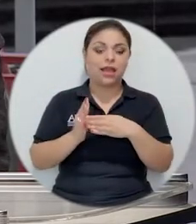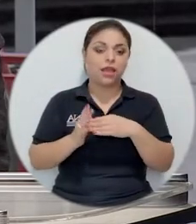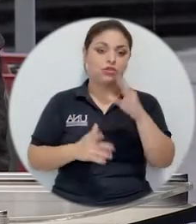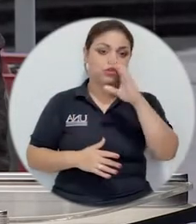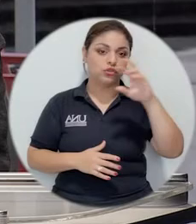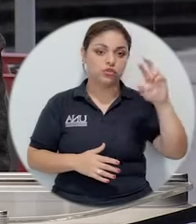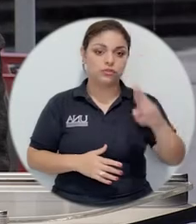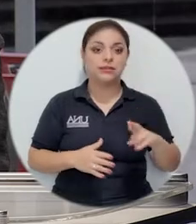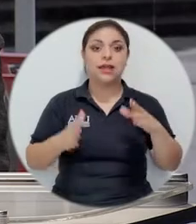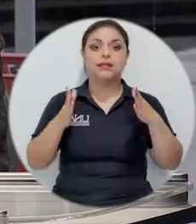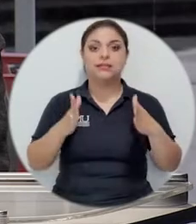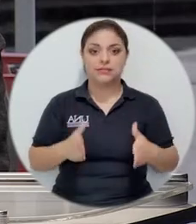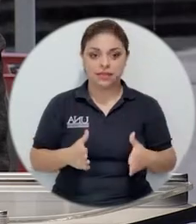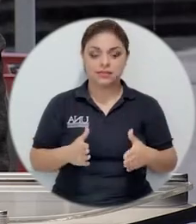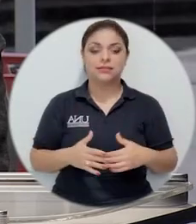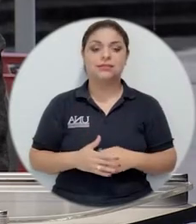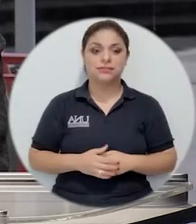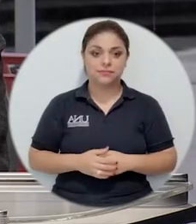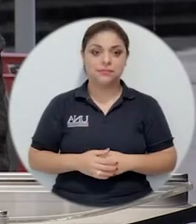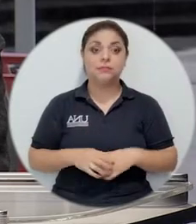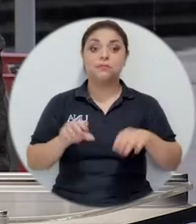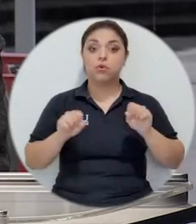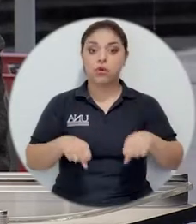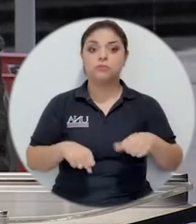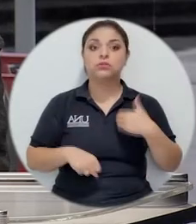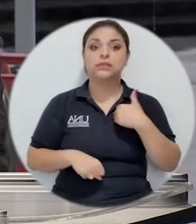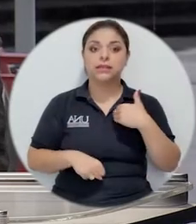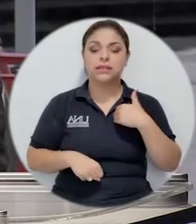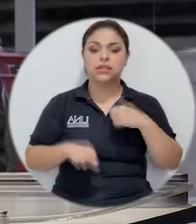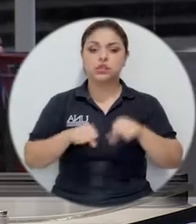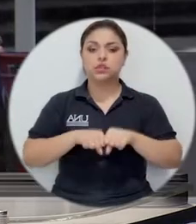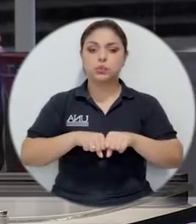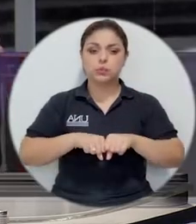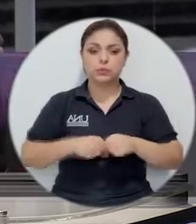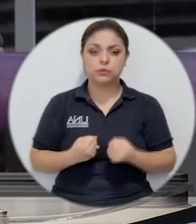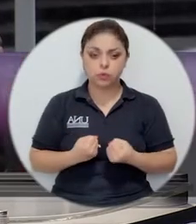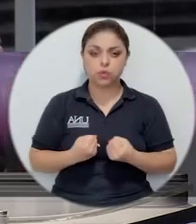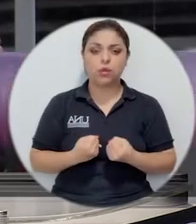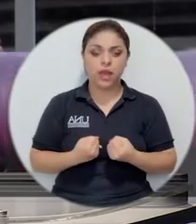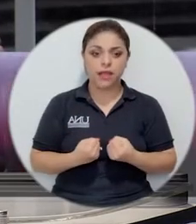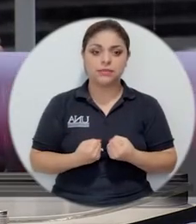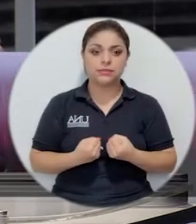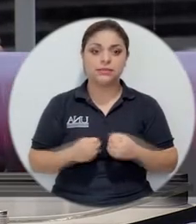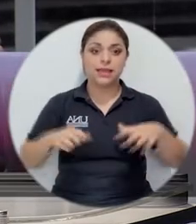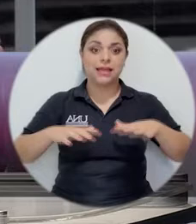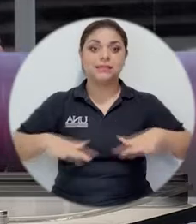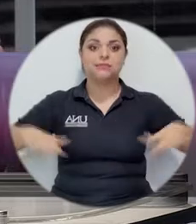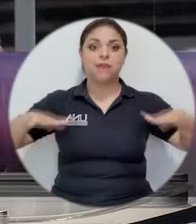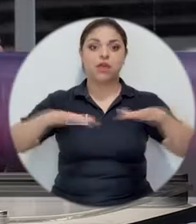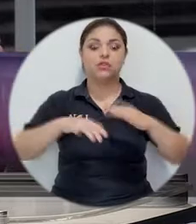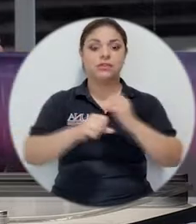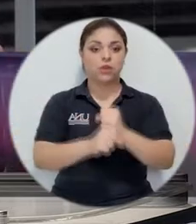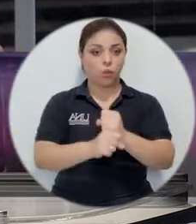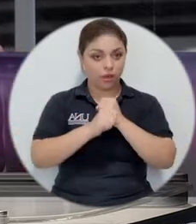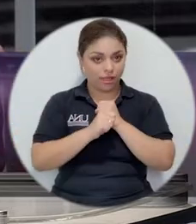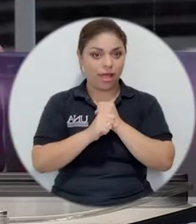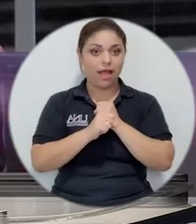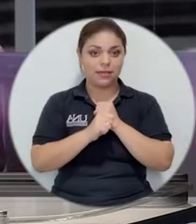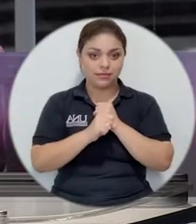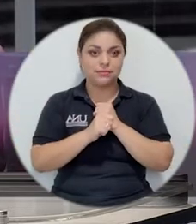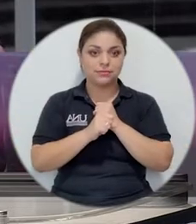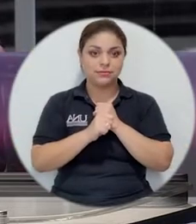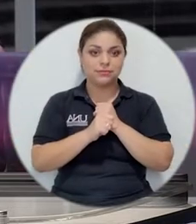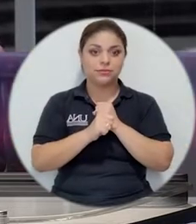costarricenses. Sí. Podemos tener rupturas de los espacios de